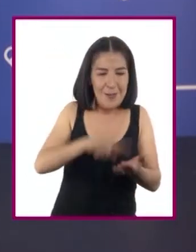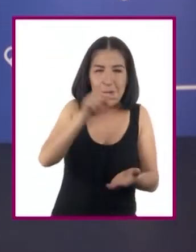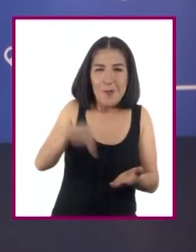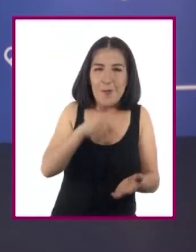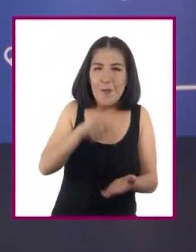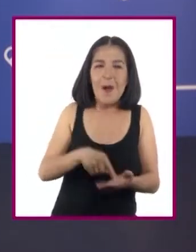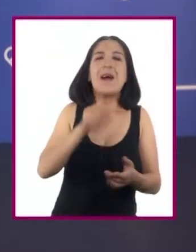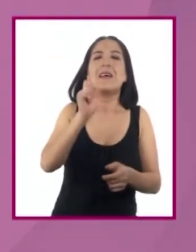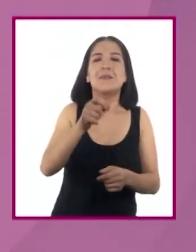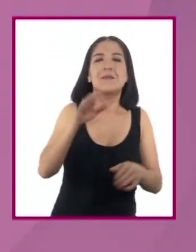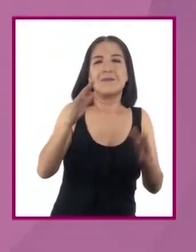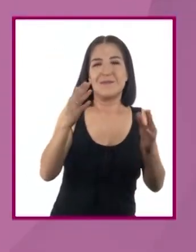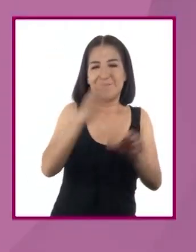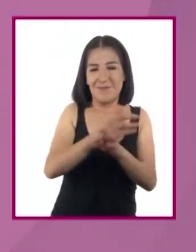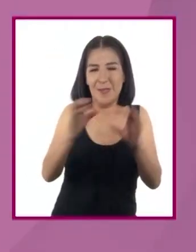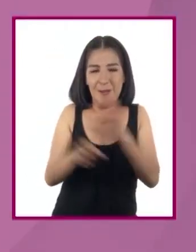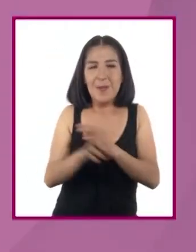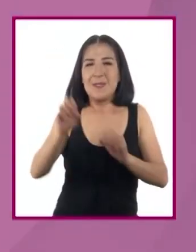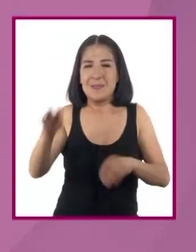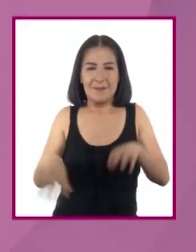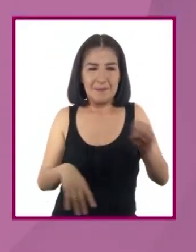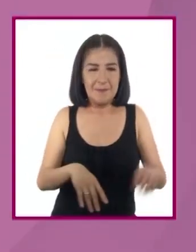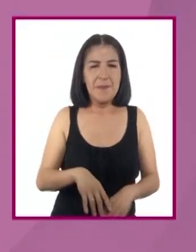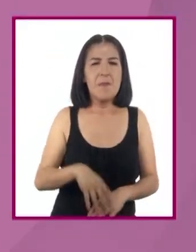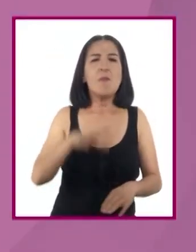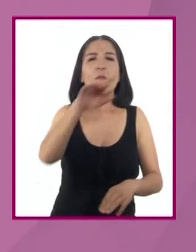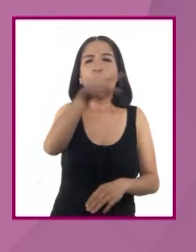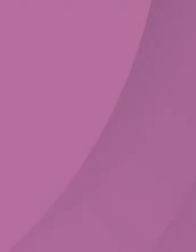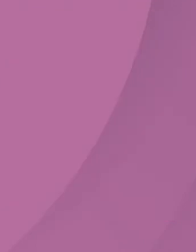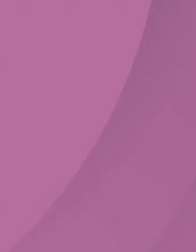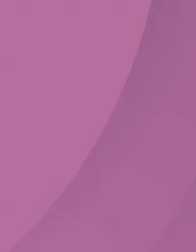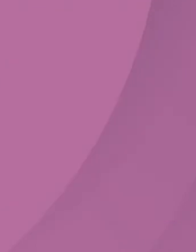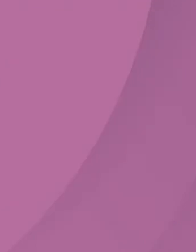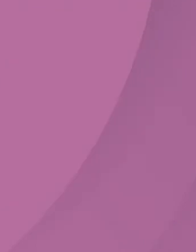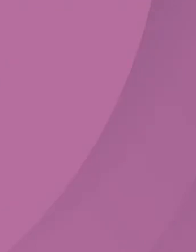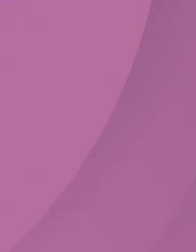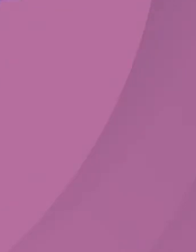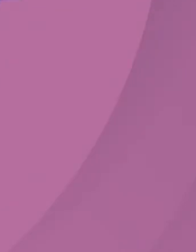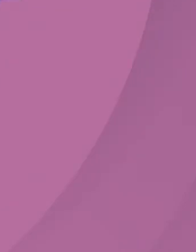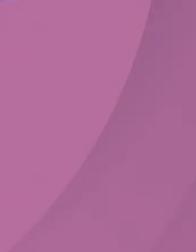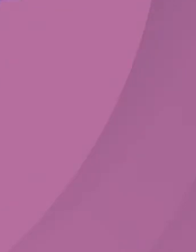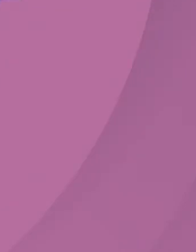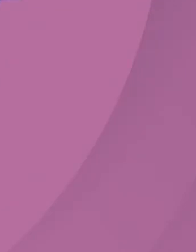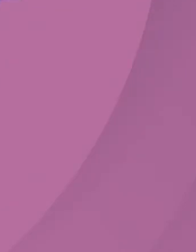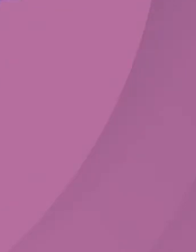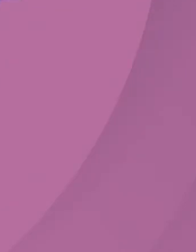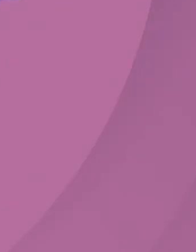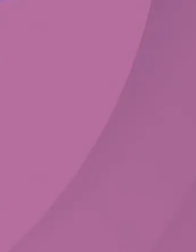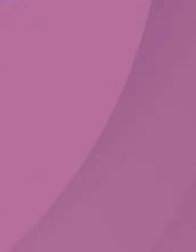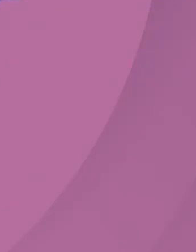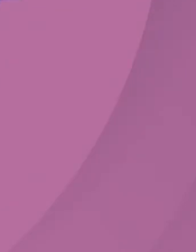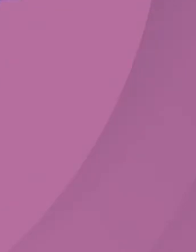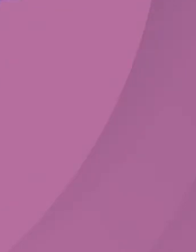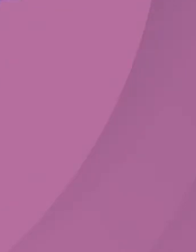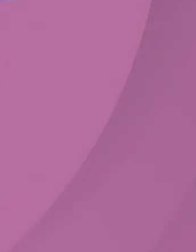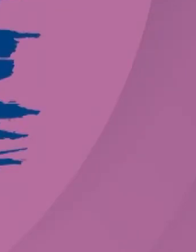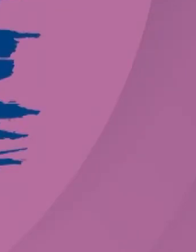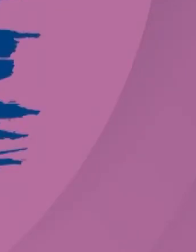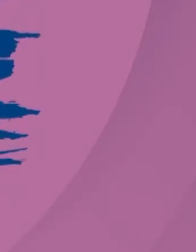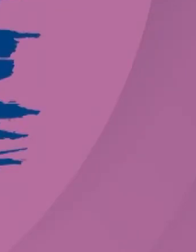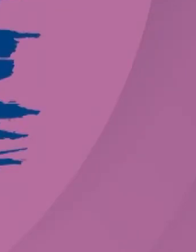de los elementos mencionados. ¿Cómo se imaginaron el resto de la habitación? ¿Qué objetos creen que hayan encontrado en el